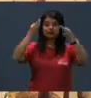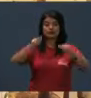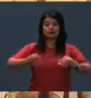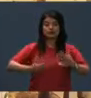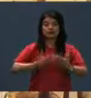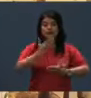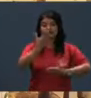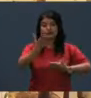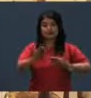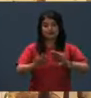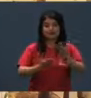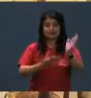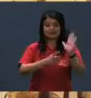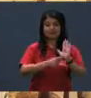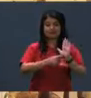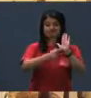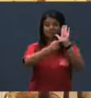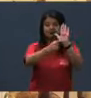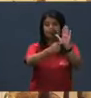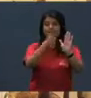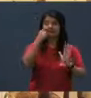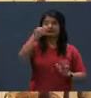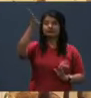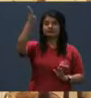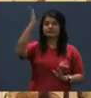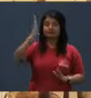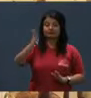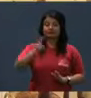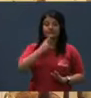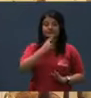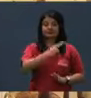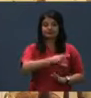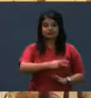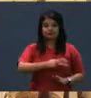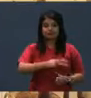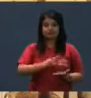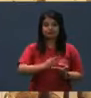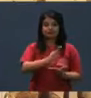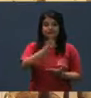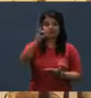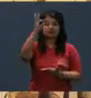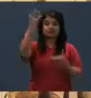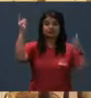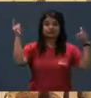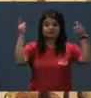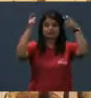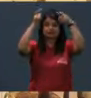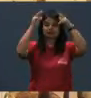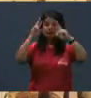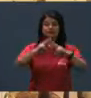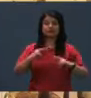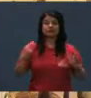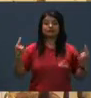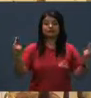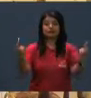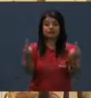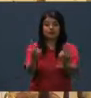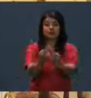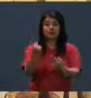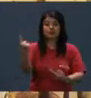tu presencia. Te pedimos humildemente que el Espíritu Santo congregue en la unidad a